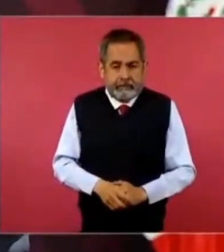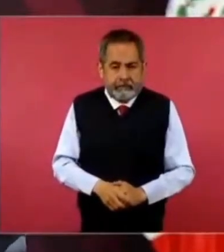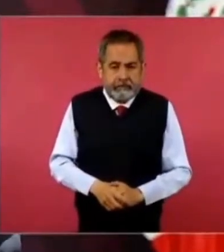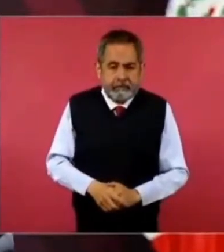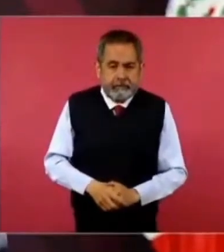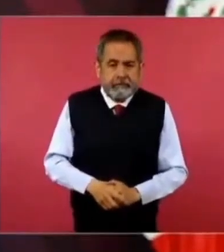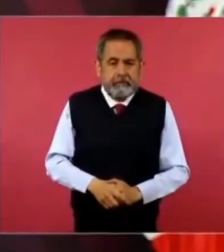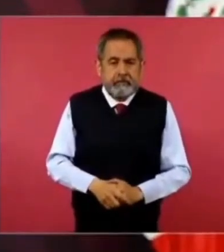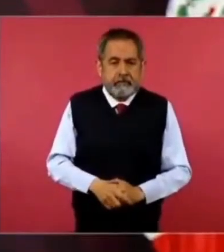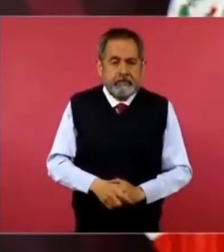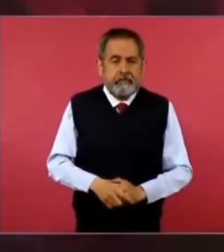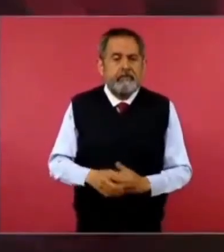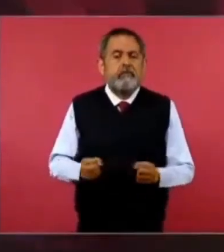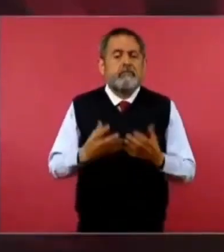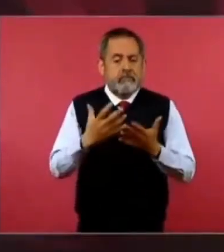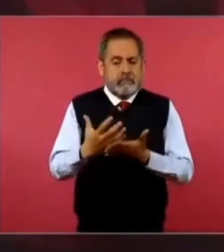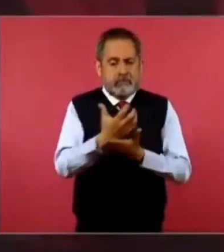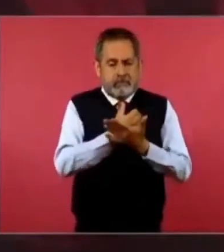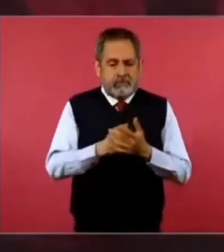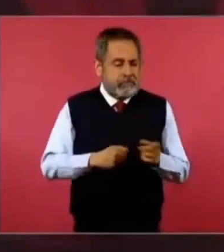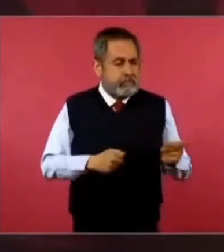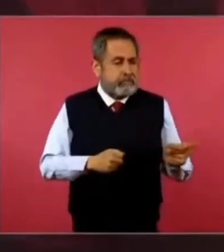¿Cuánto ganan?